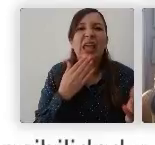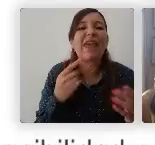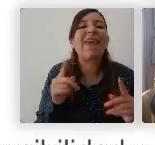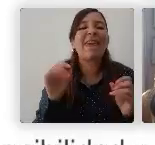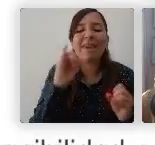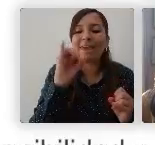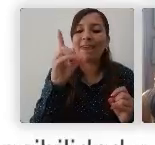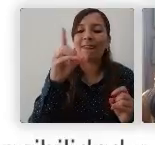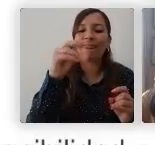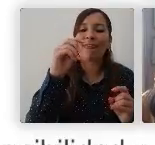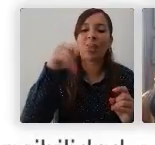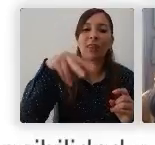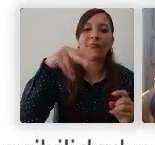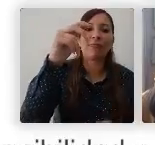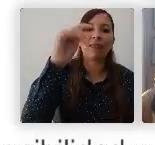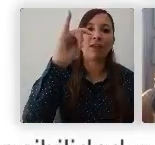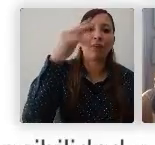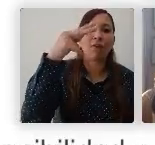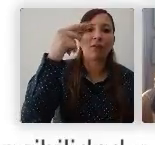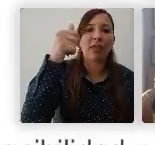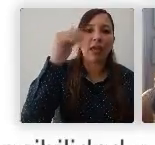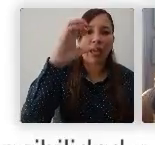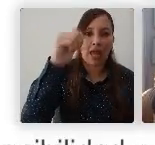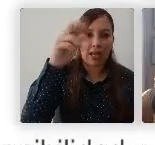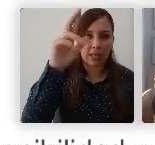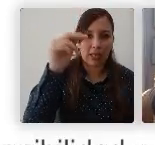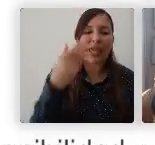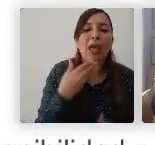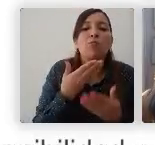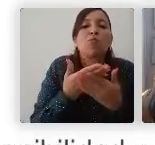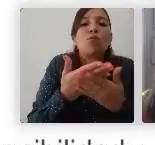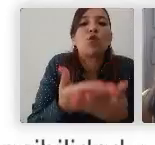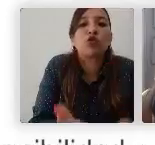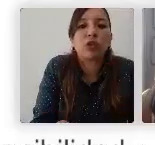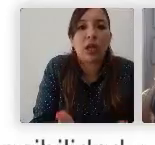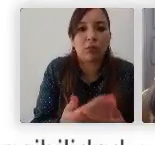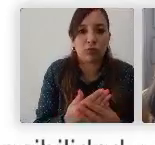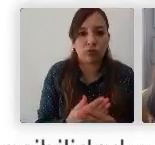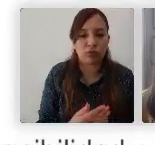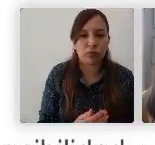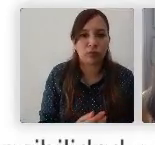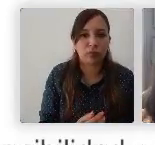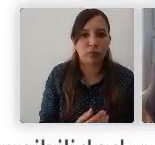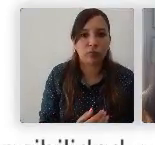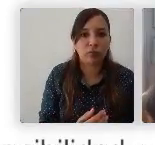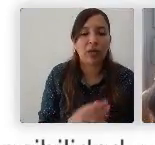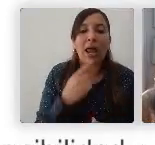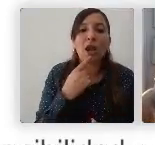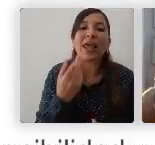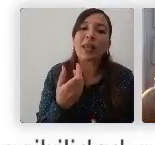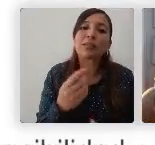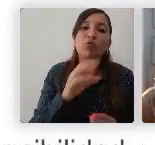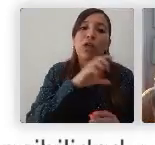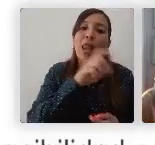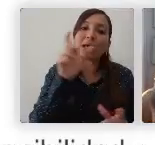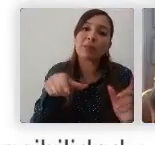que mostrar e informar de los beneficios de participar en esta iniciativa si a la comunidad y